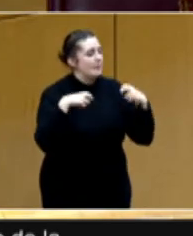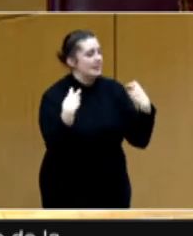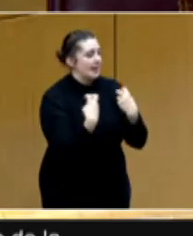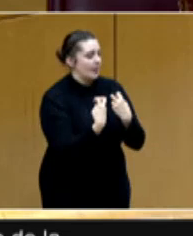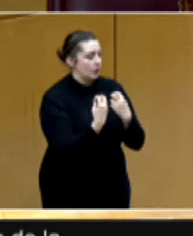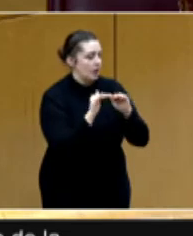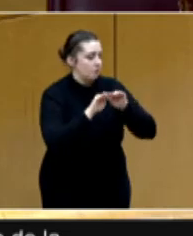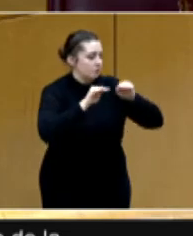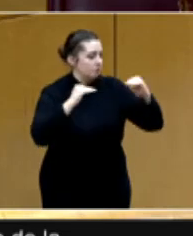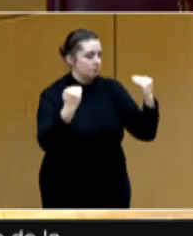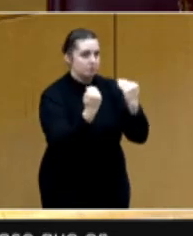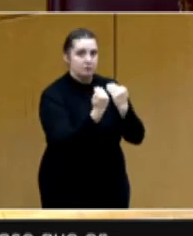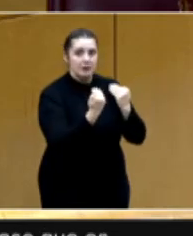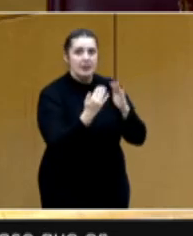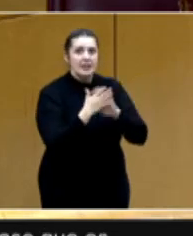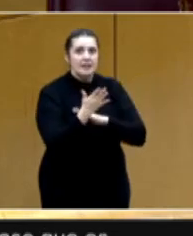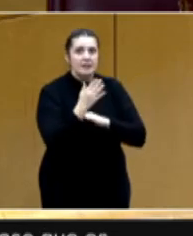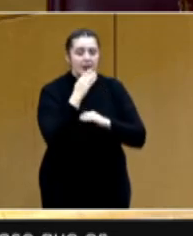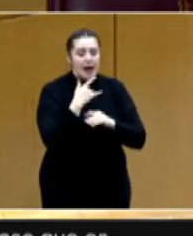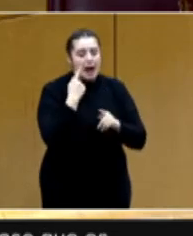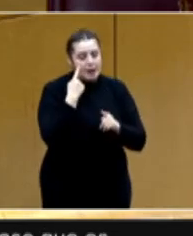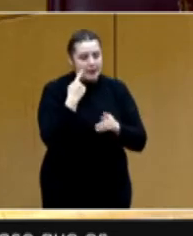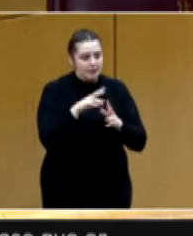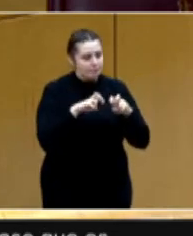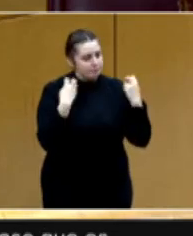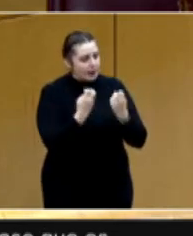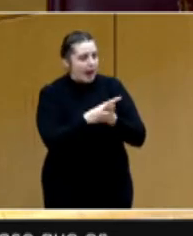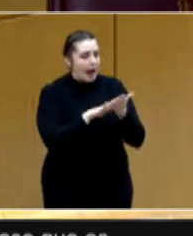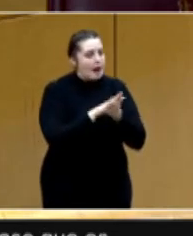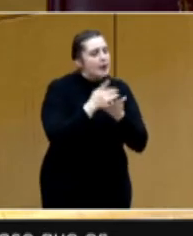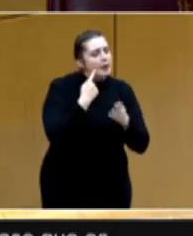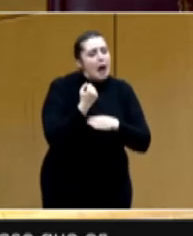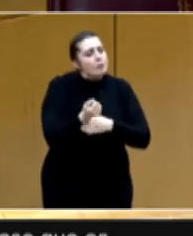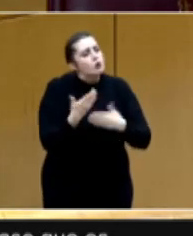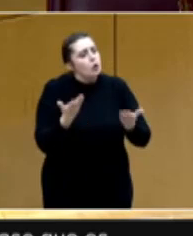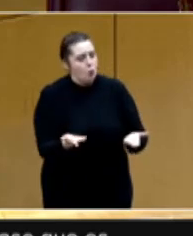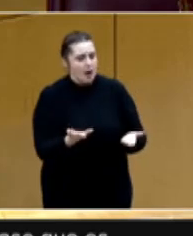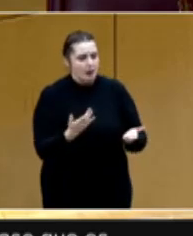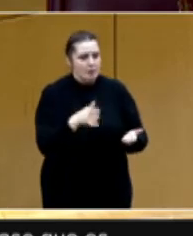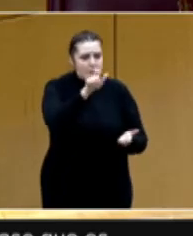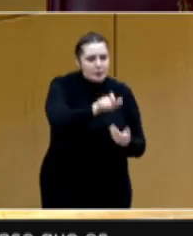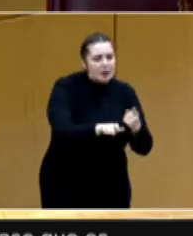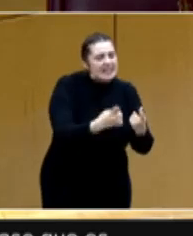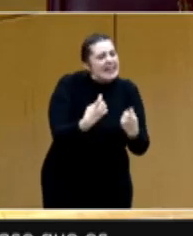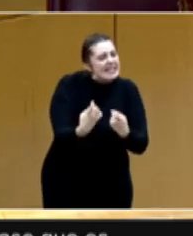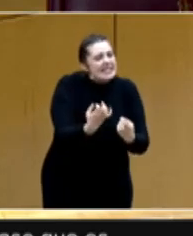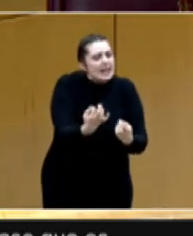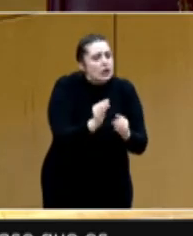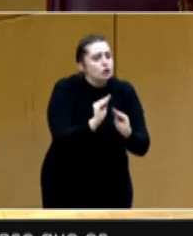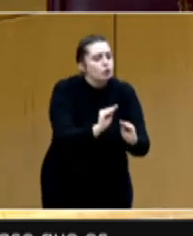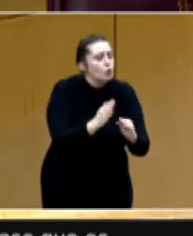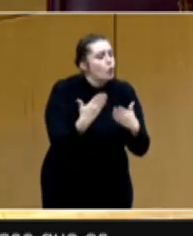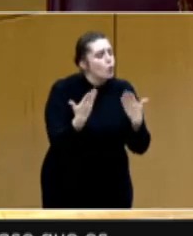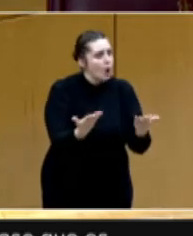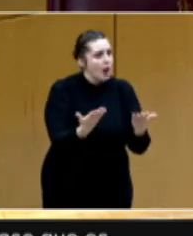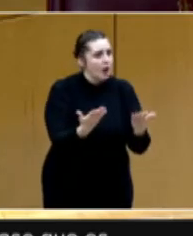la hora de tomar la decisión sobre qué apoyos proceden Cuál es el ese traje a medida en la confección de ese traje a